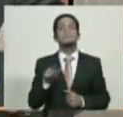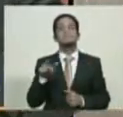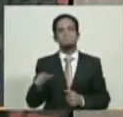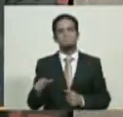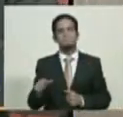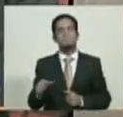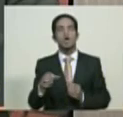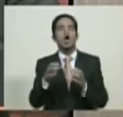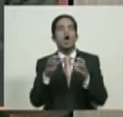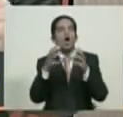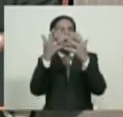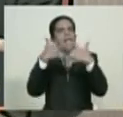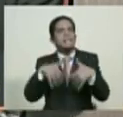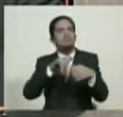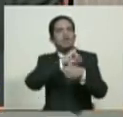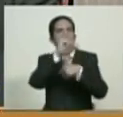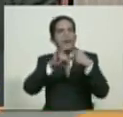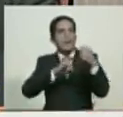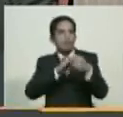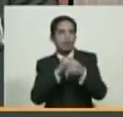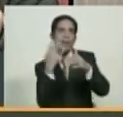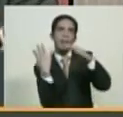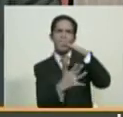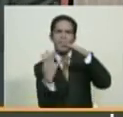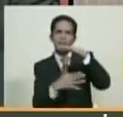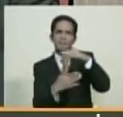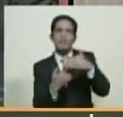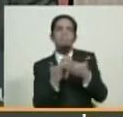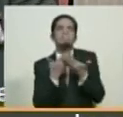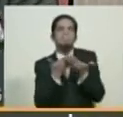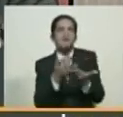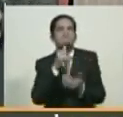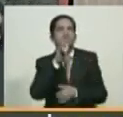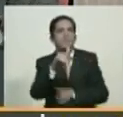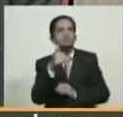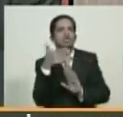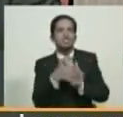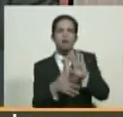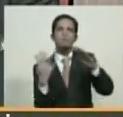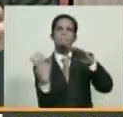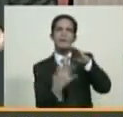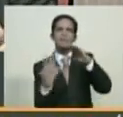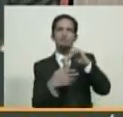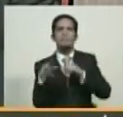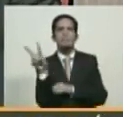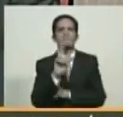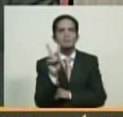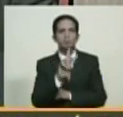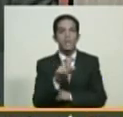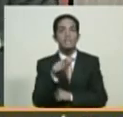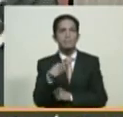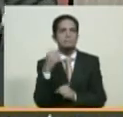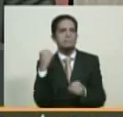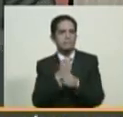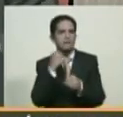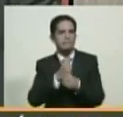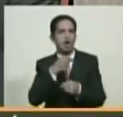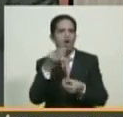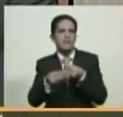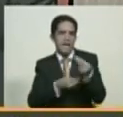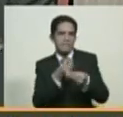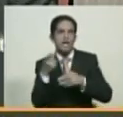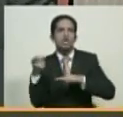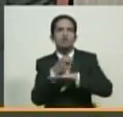Migración que ofrezca datos concretos y reales sobre el tema migratorio en Venezuela será una de las tareas fundamentales del gobierno revolucionario a